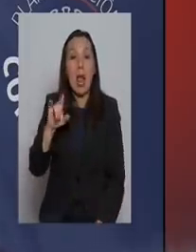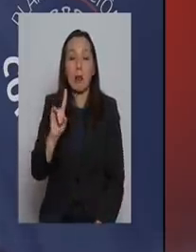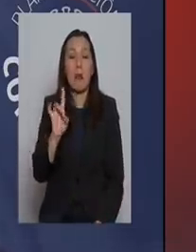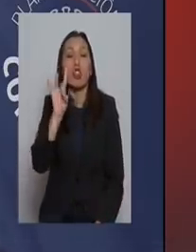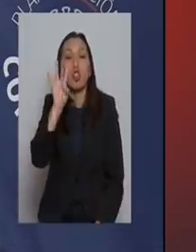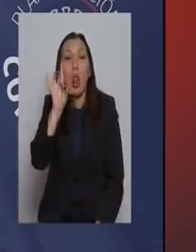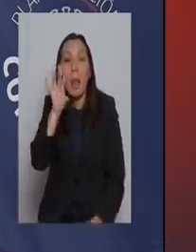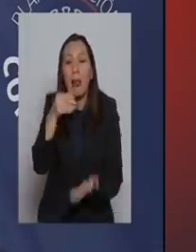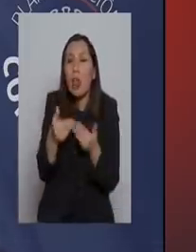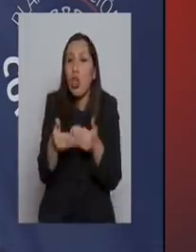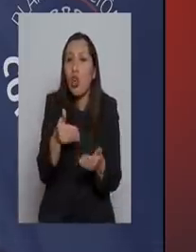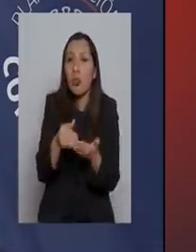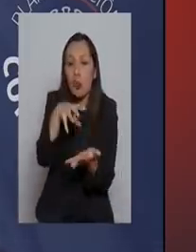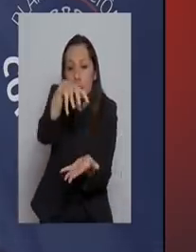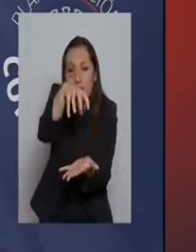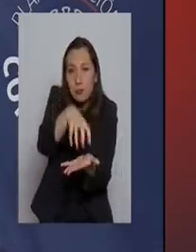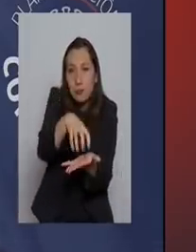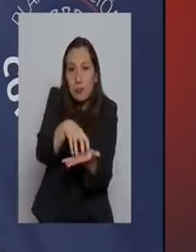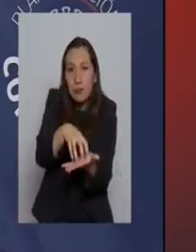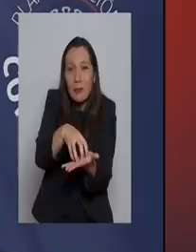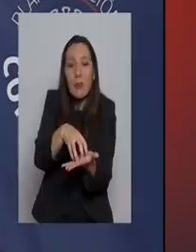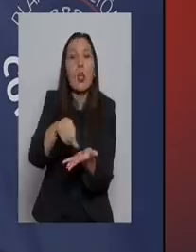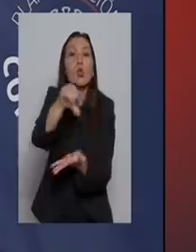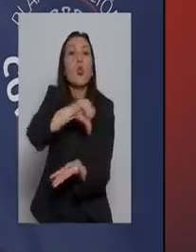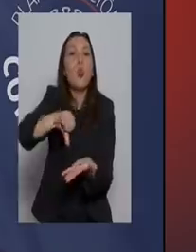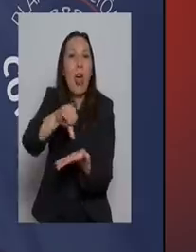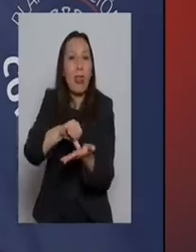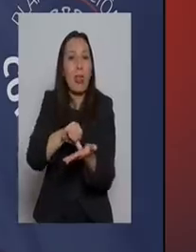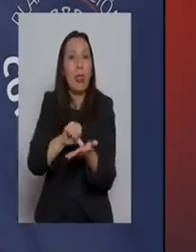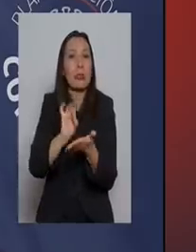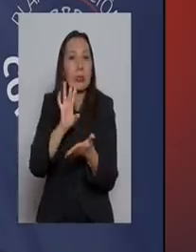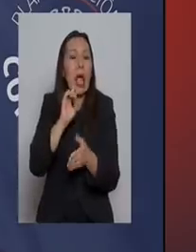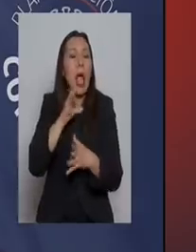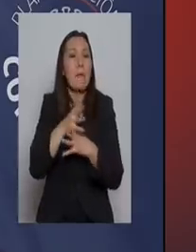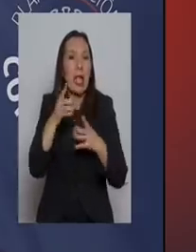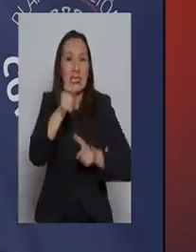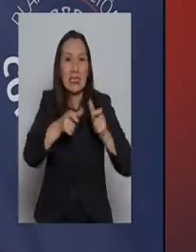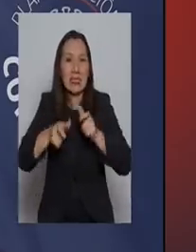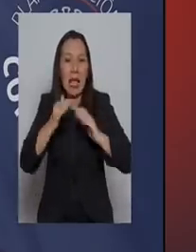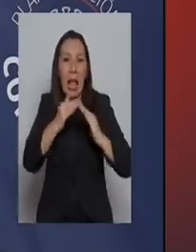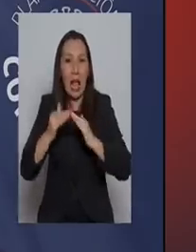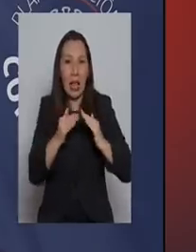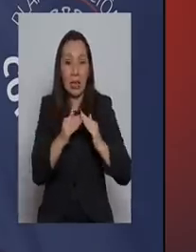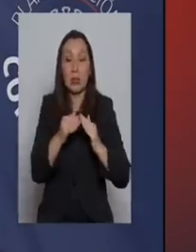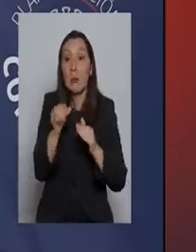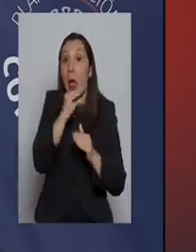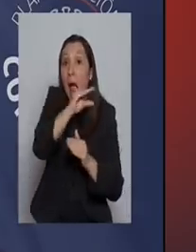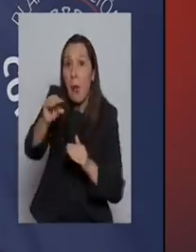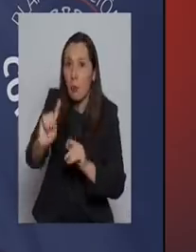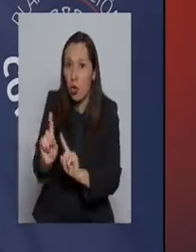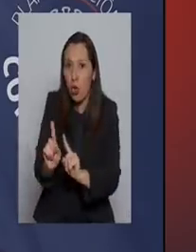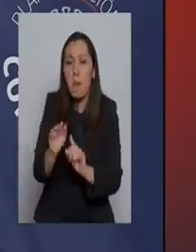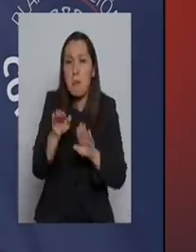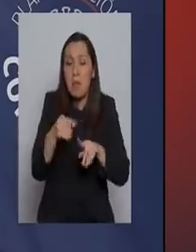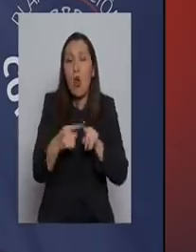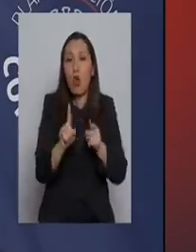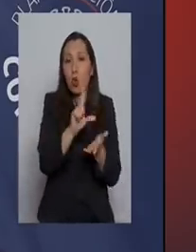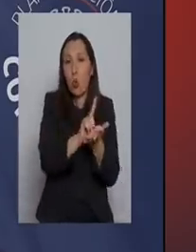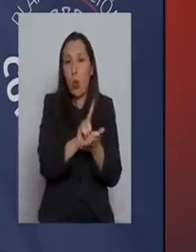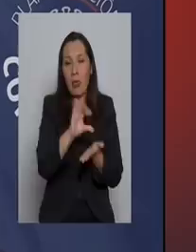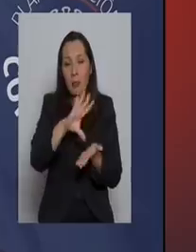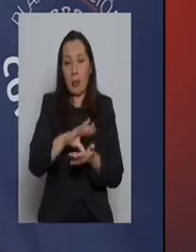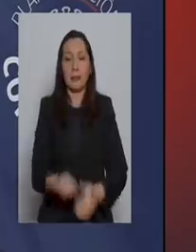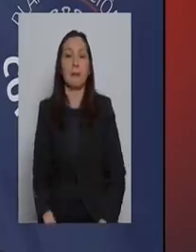en cuarentena el radio urbano, que es lo mismo que se ha hecho en otras localidades del país. Buen